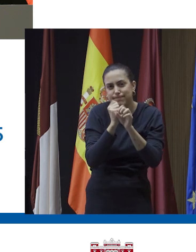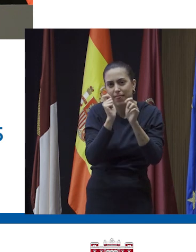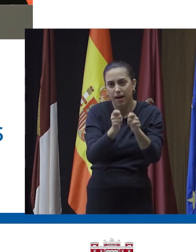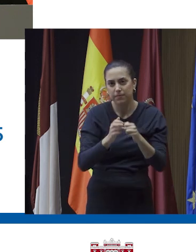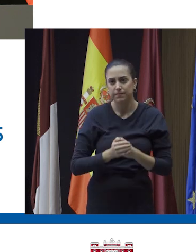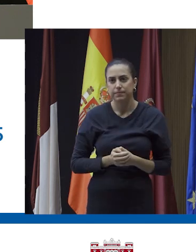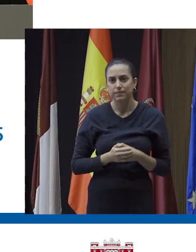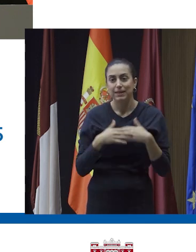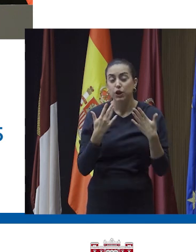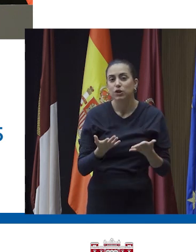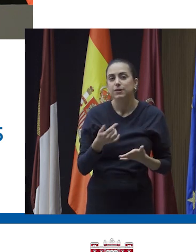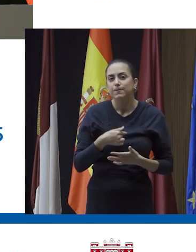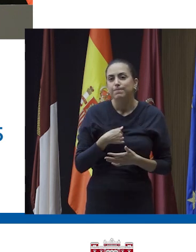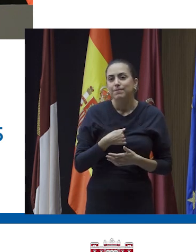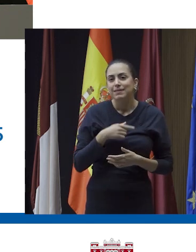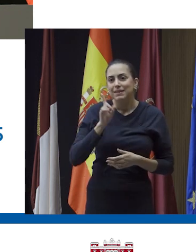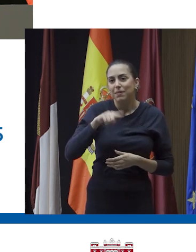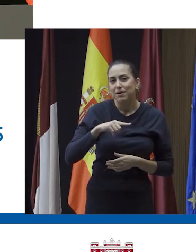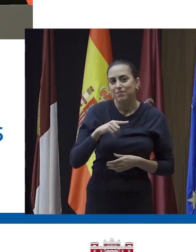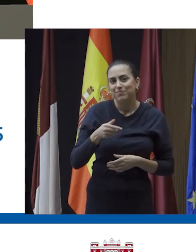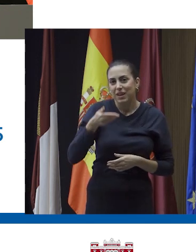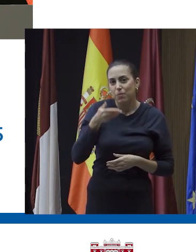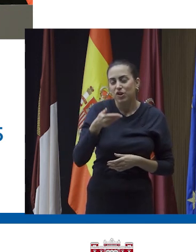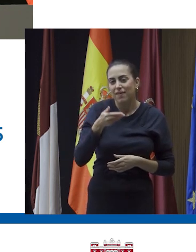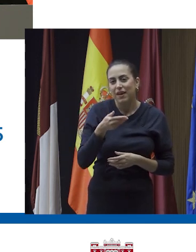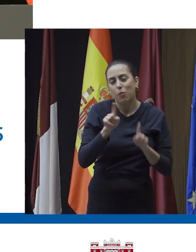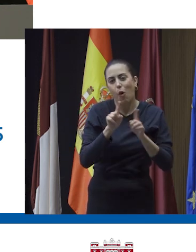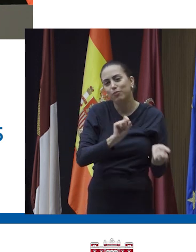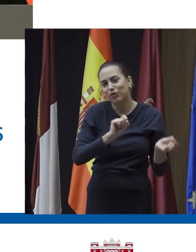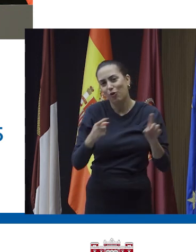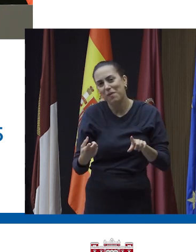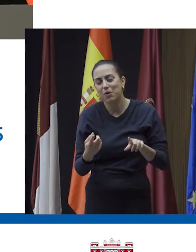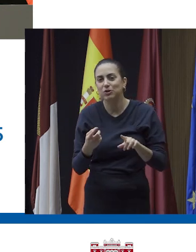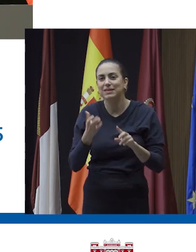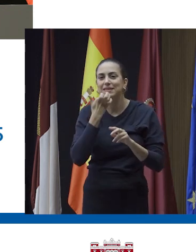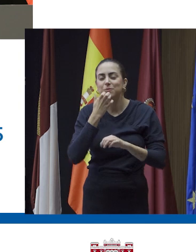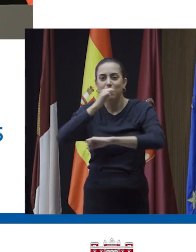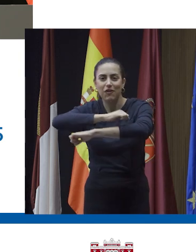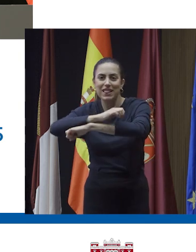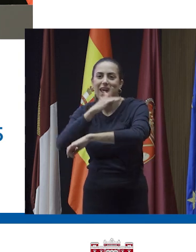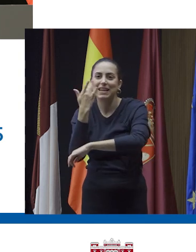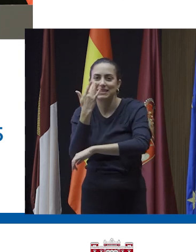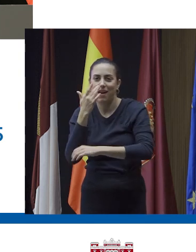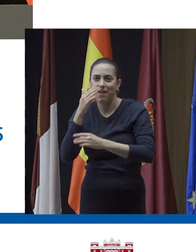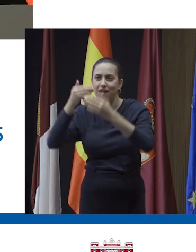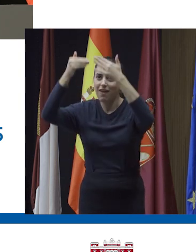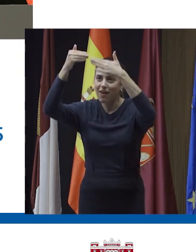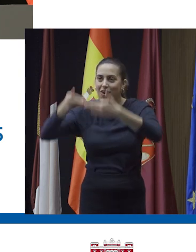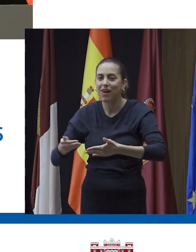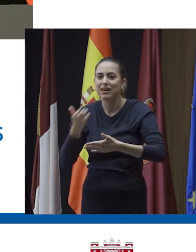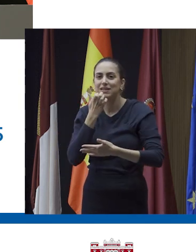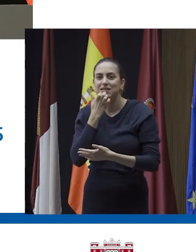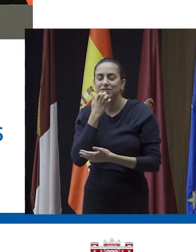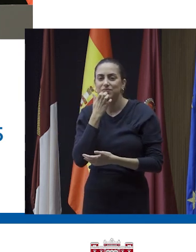Entonces, yo siempre también lo asemejo al cristal de una ventana, que si tú se encuentra expuesto mucho tiempo